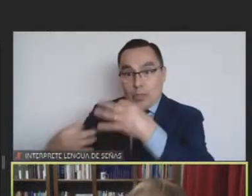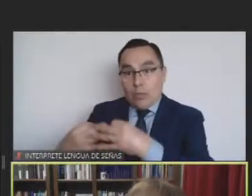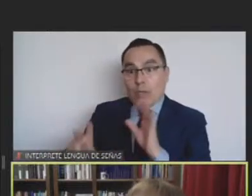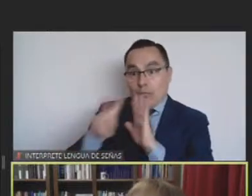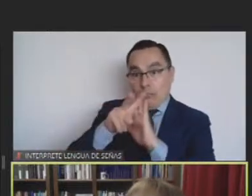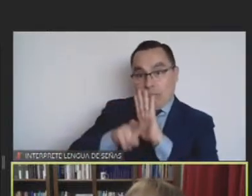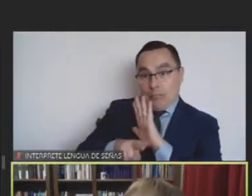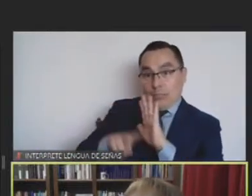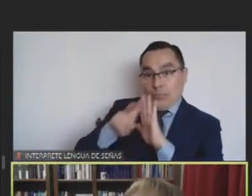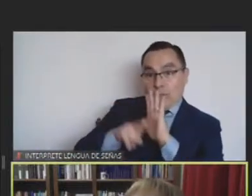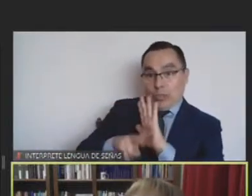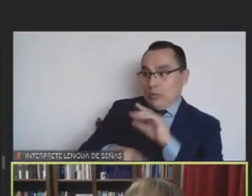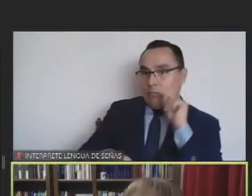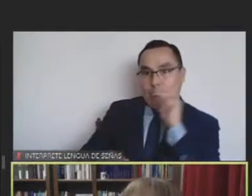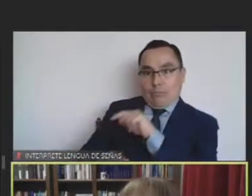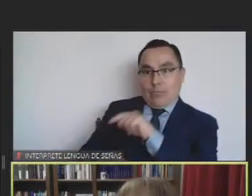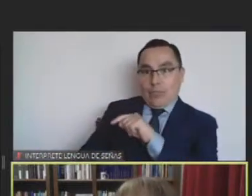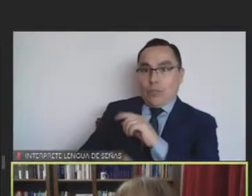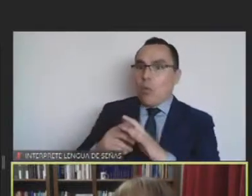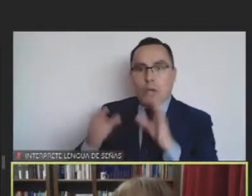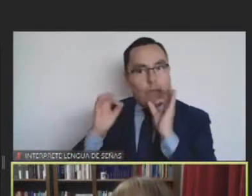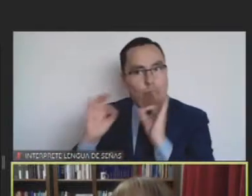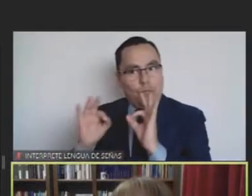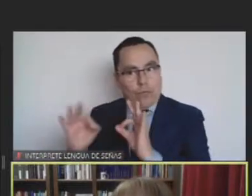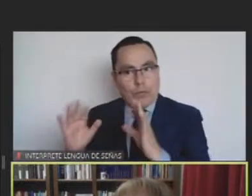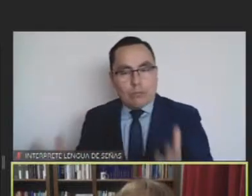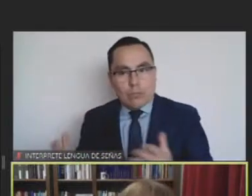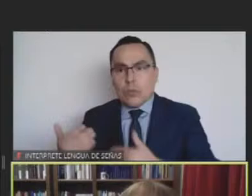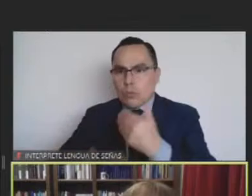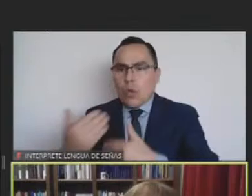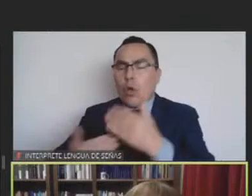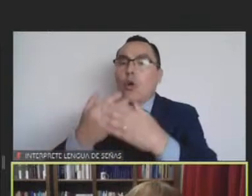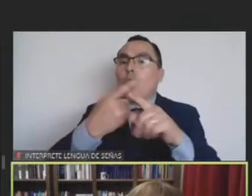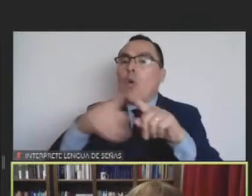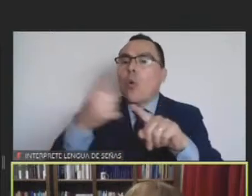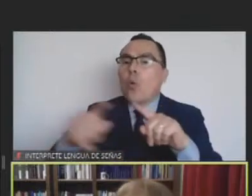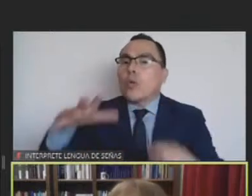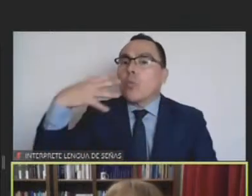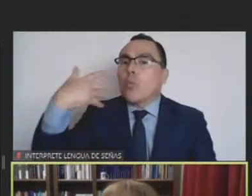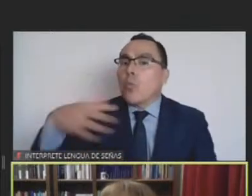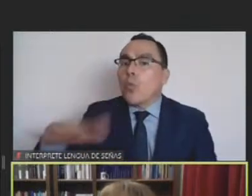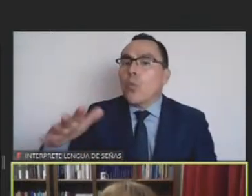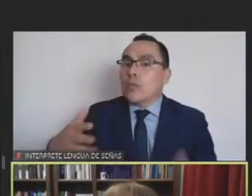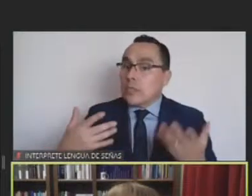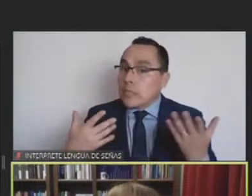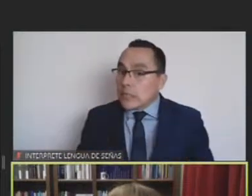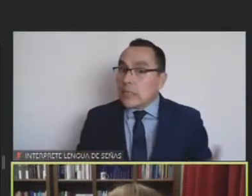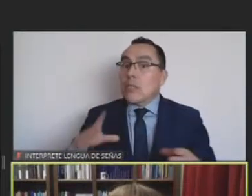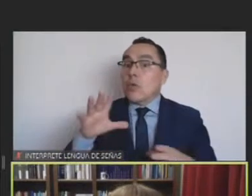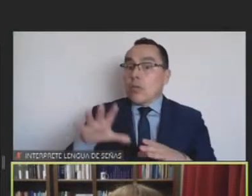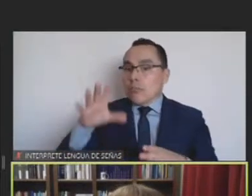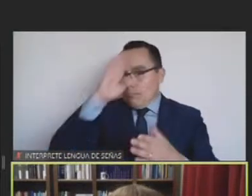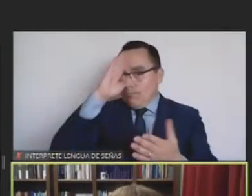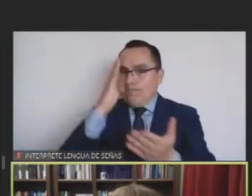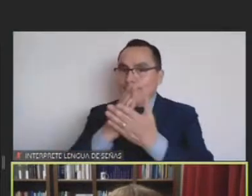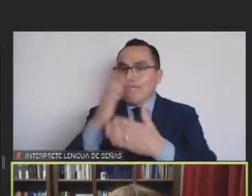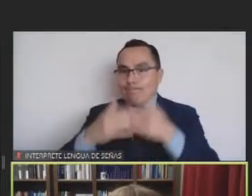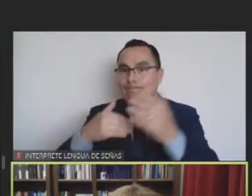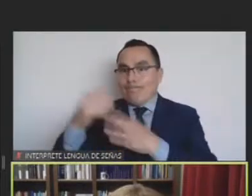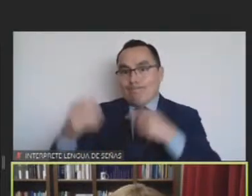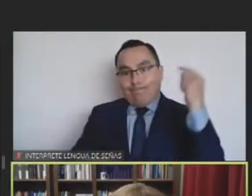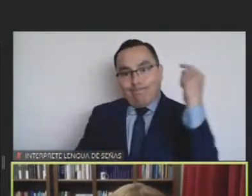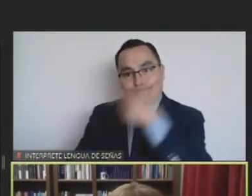yo decía, esta es una parte formal. Hay una parte que es más sustantiva, que tiene que ver, a mi juicio, con la toma de decisiones